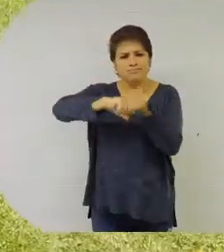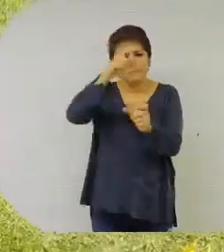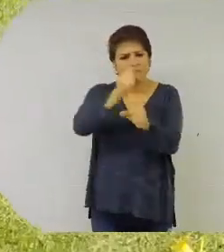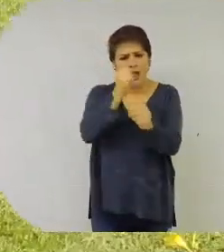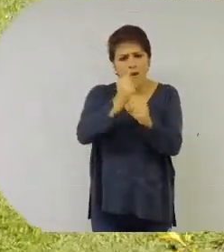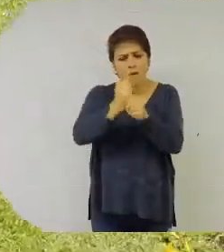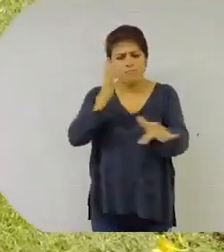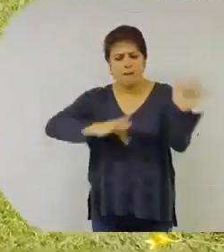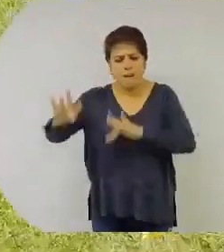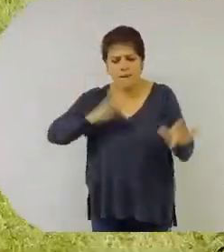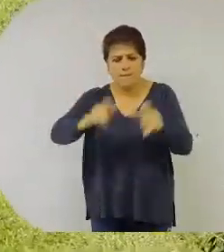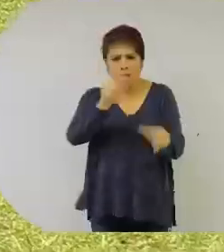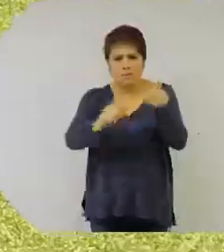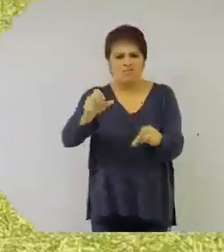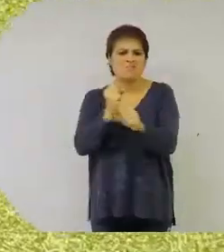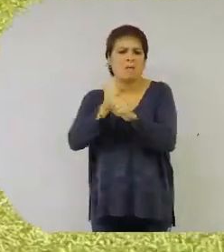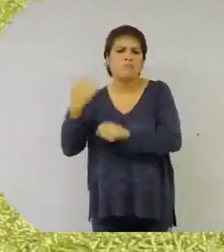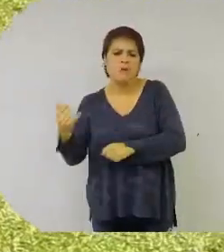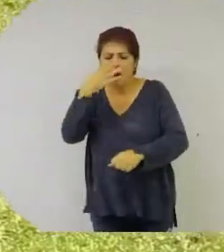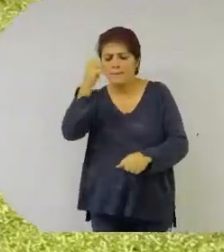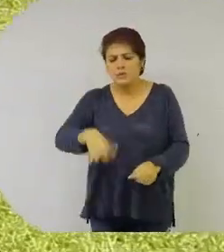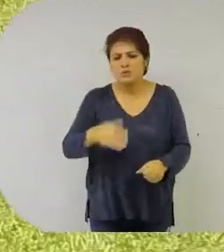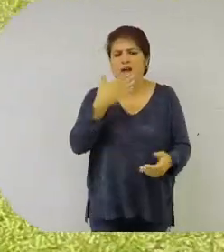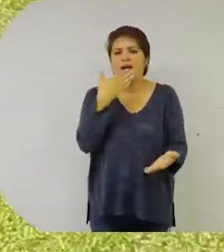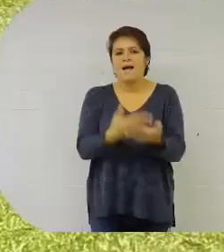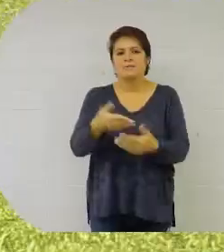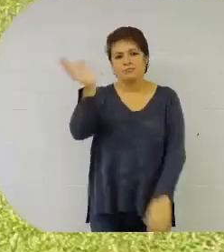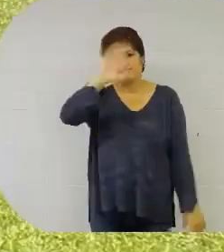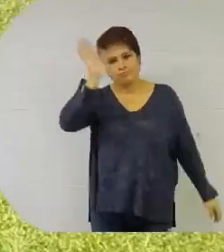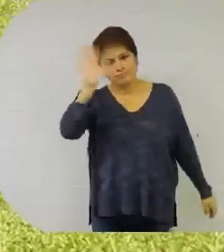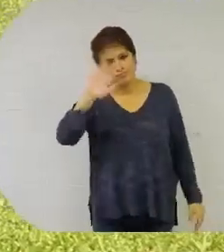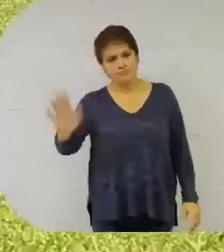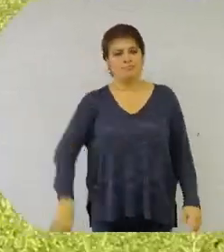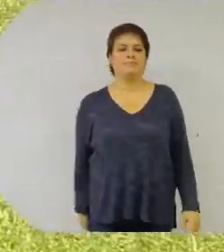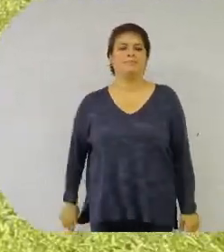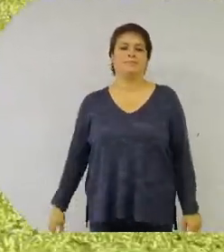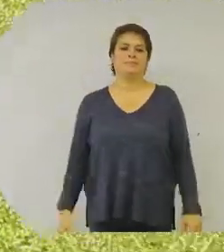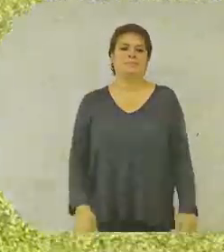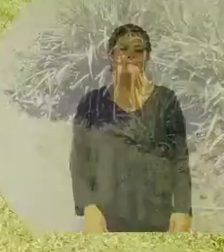que requieren de su complicidad en los hogares en el manejo integral de los residuos sólidos. Hasta pronto.